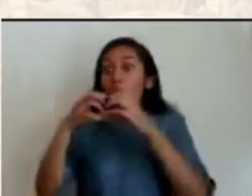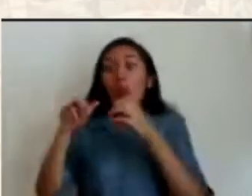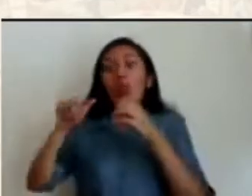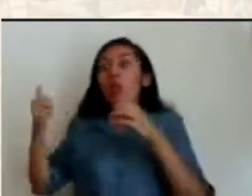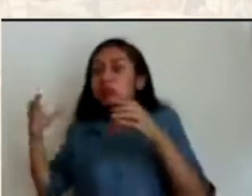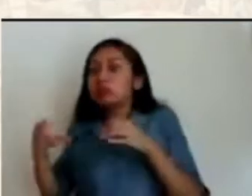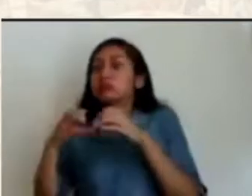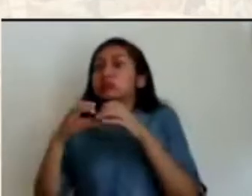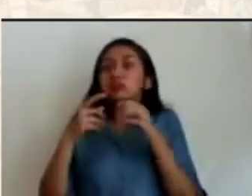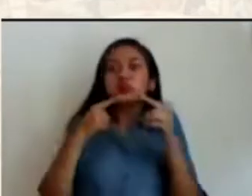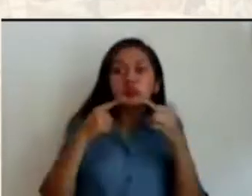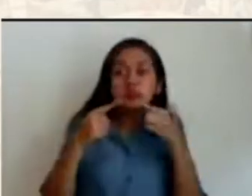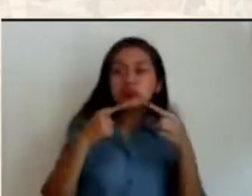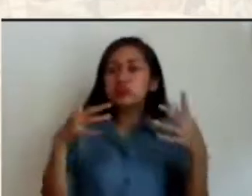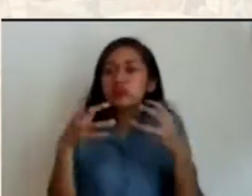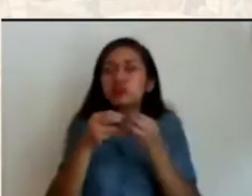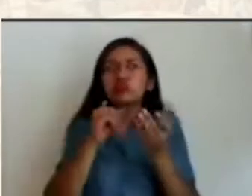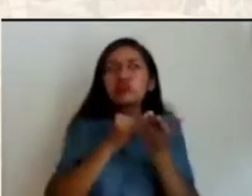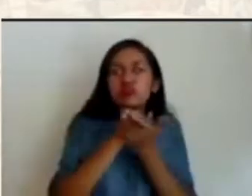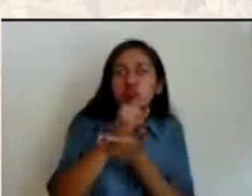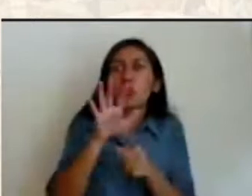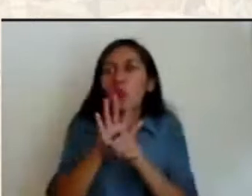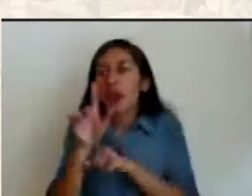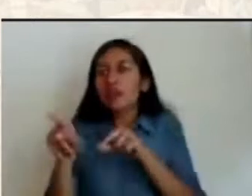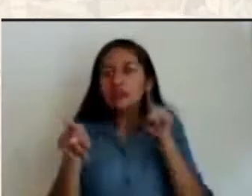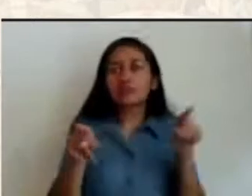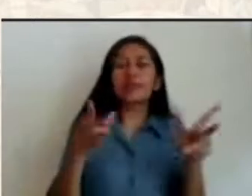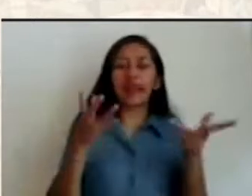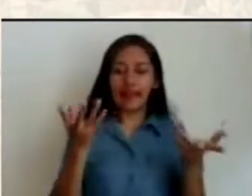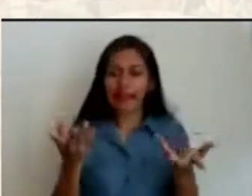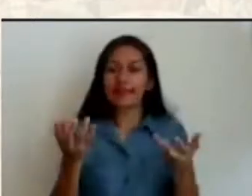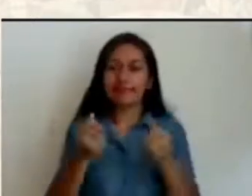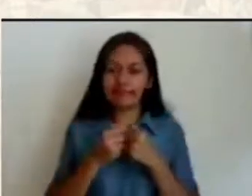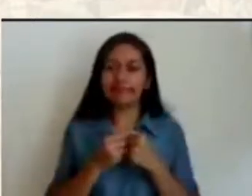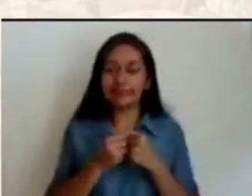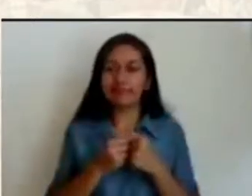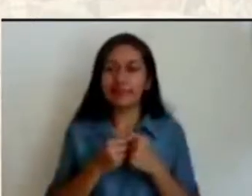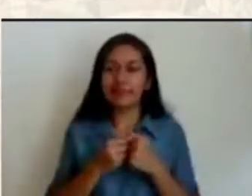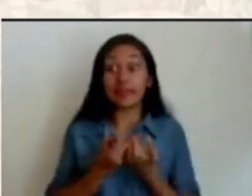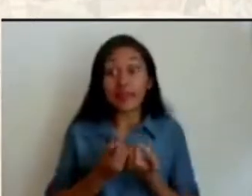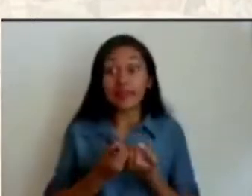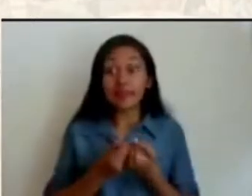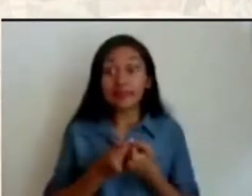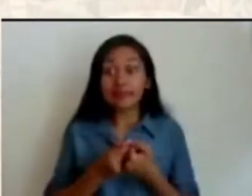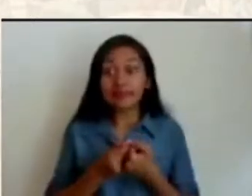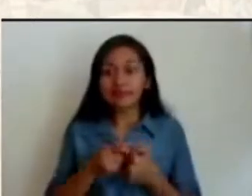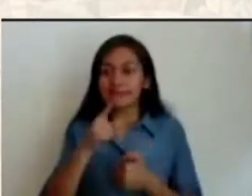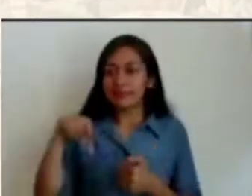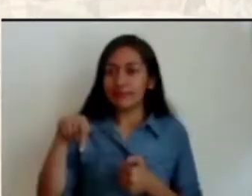se refiere muy precisamente a que todo el EOCL que se dan están representando el